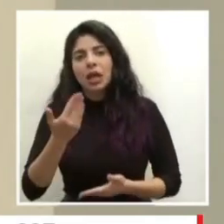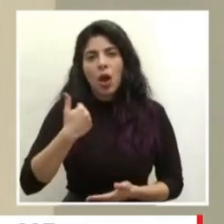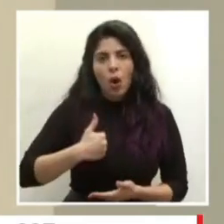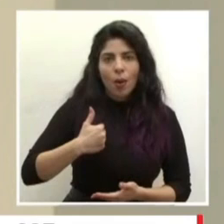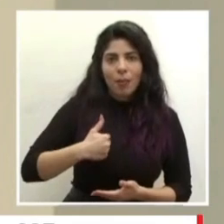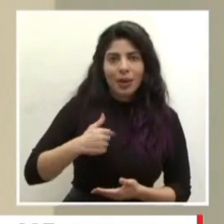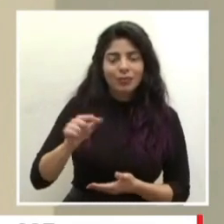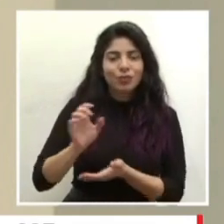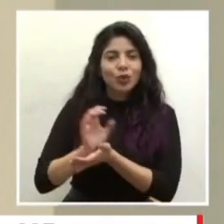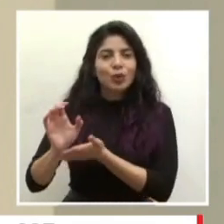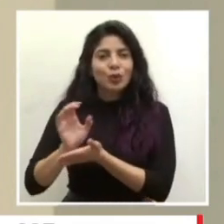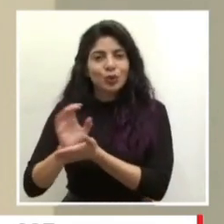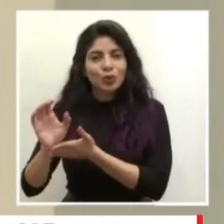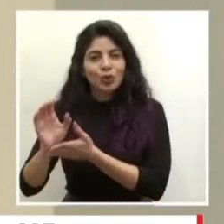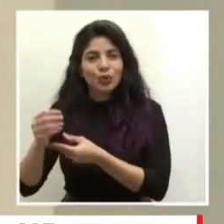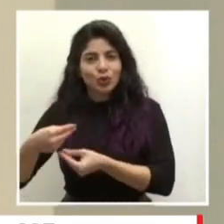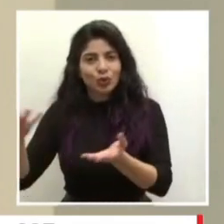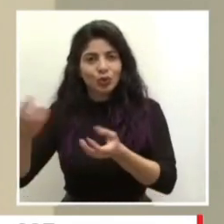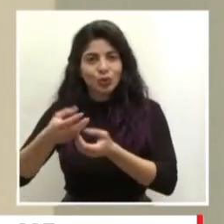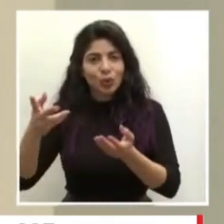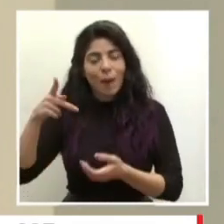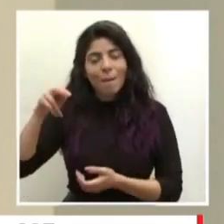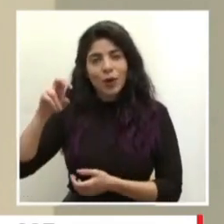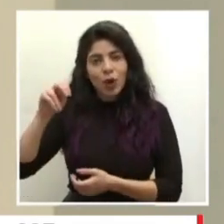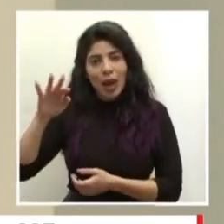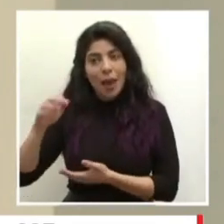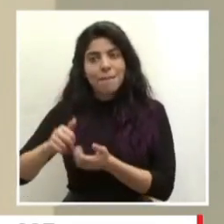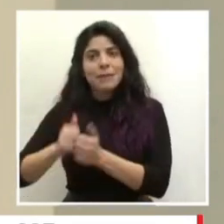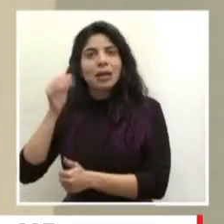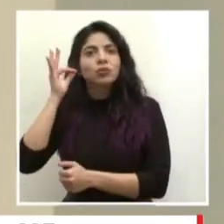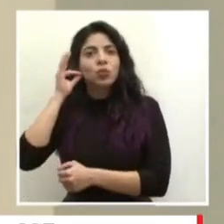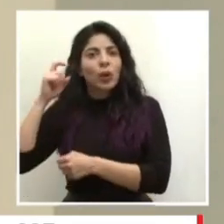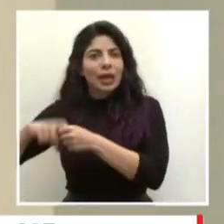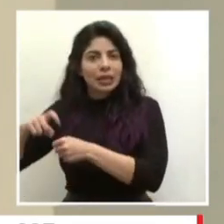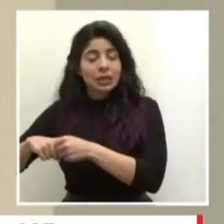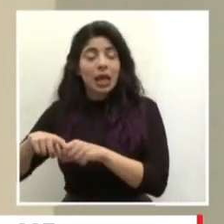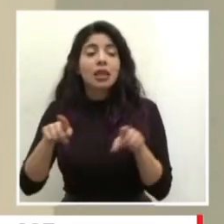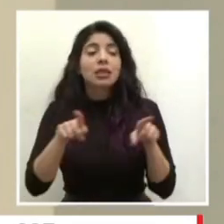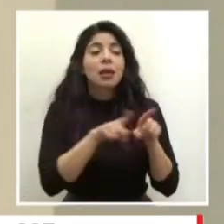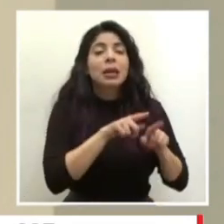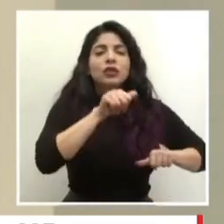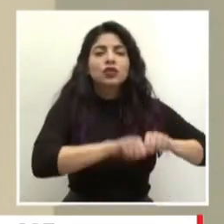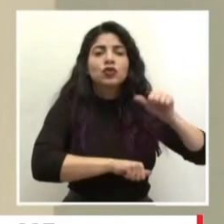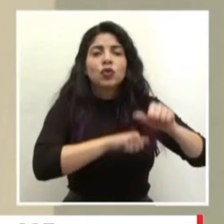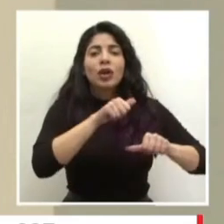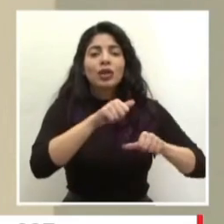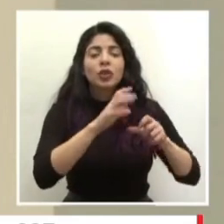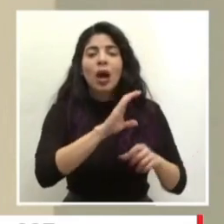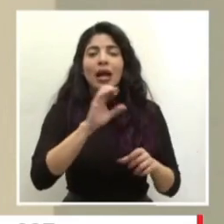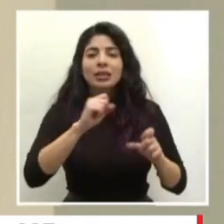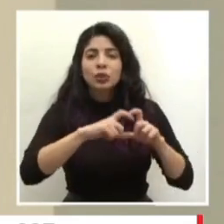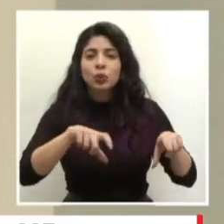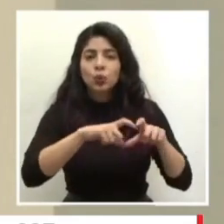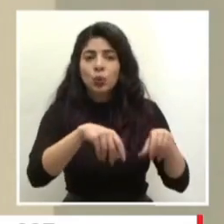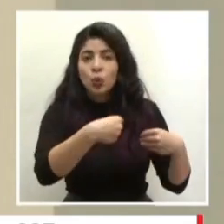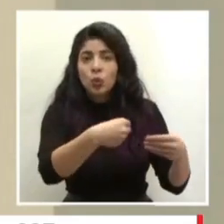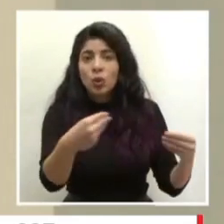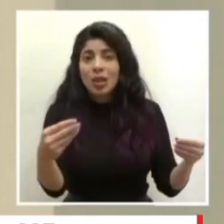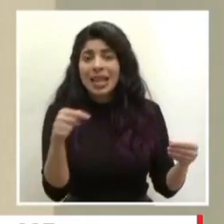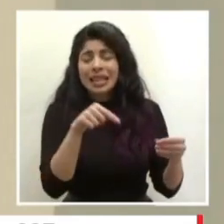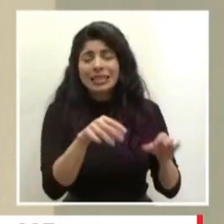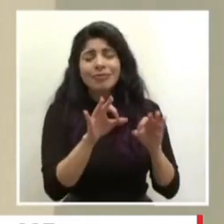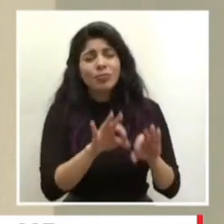los cursos que se ponen a disposición por PRONAE. También el esfuerzo que se hace en materia de aseguramiento es vital